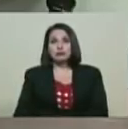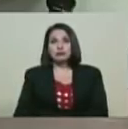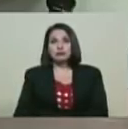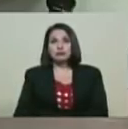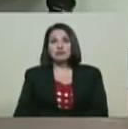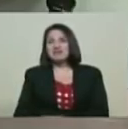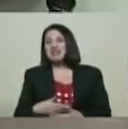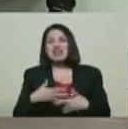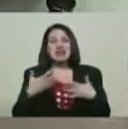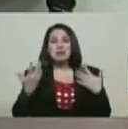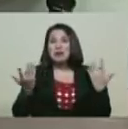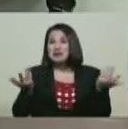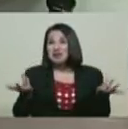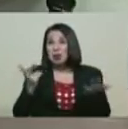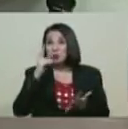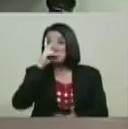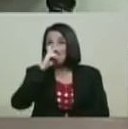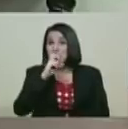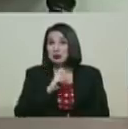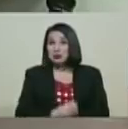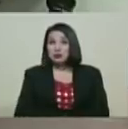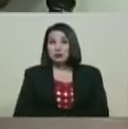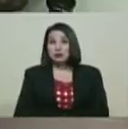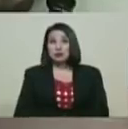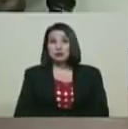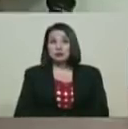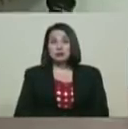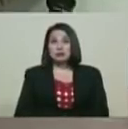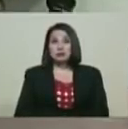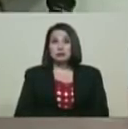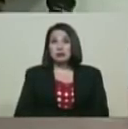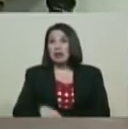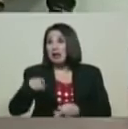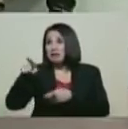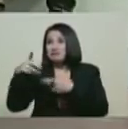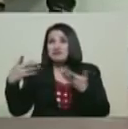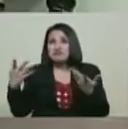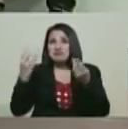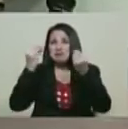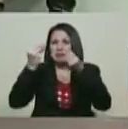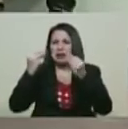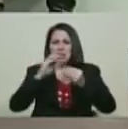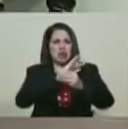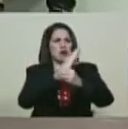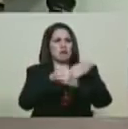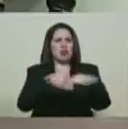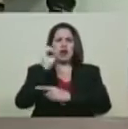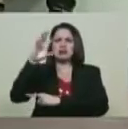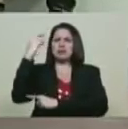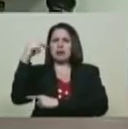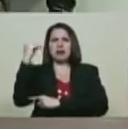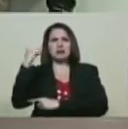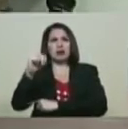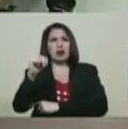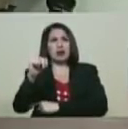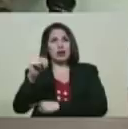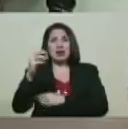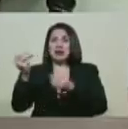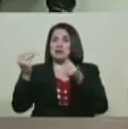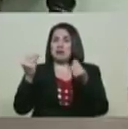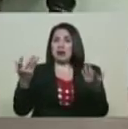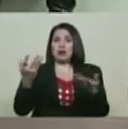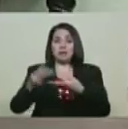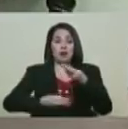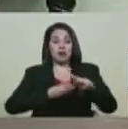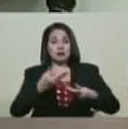¿Y qué ha pasado en estos 2 años? Ahí están las conclusiones. ¿Para qué querían el poder de la Asamblea Nacional? Para hacer lo que han